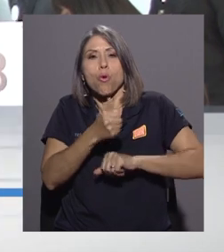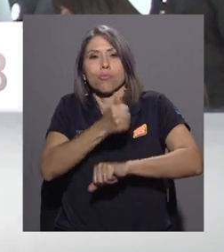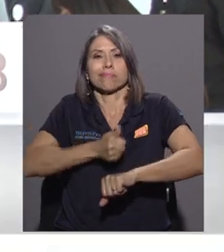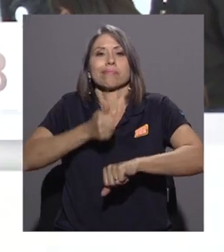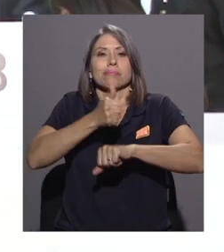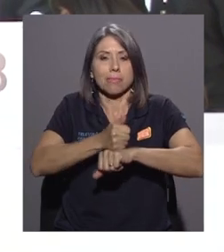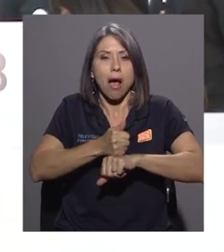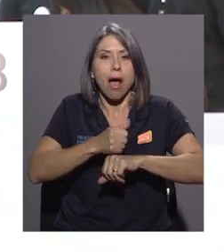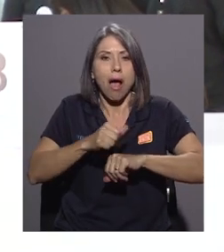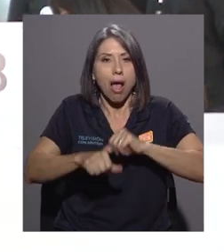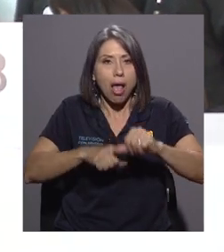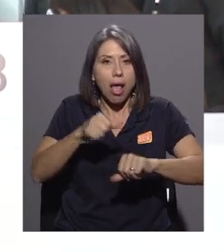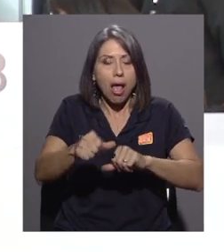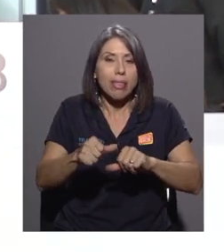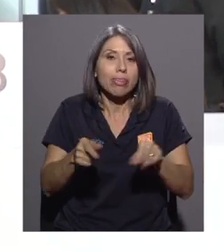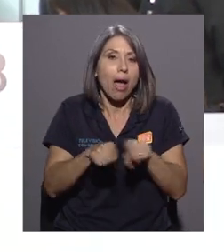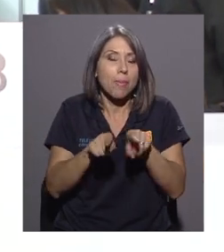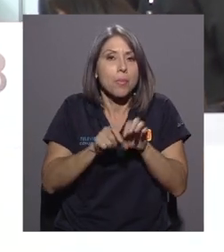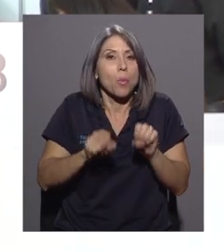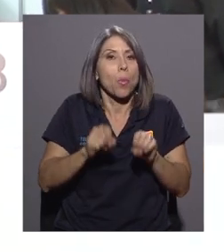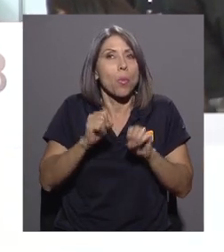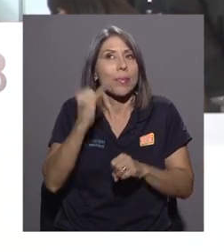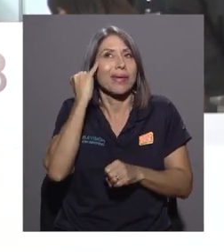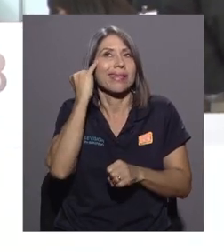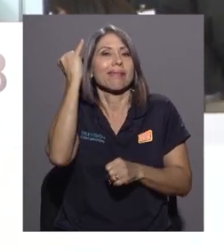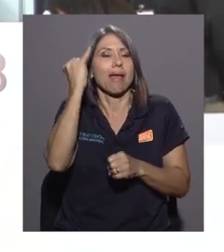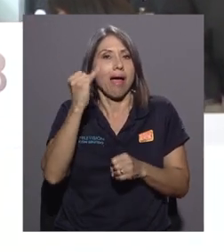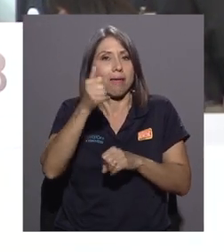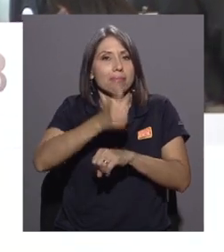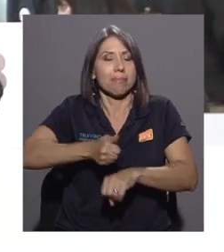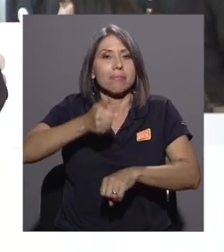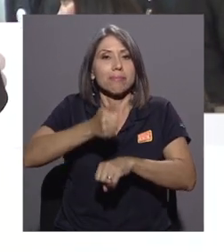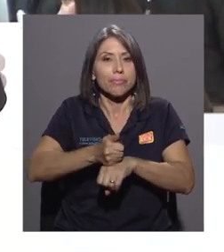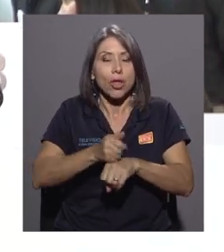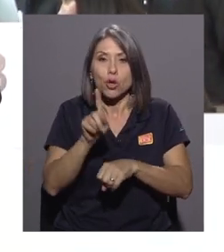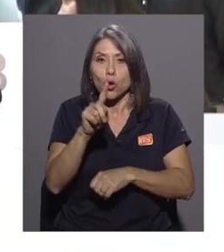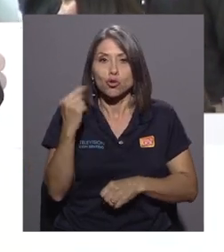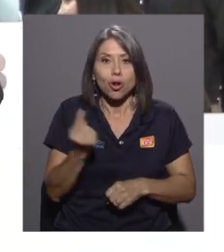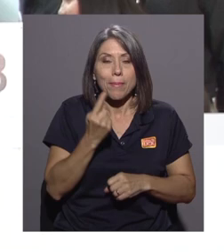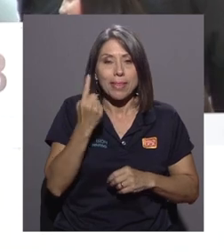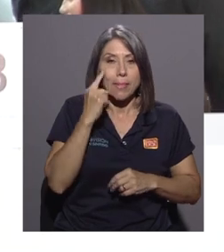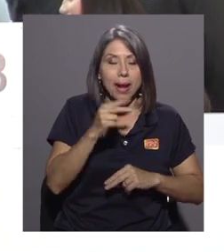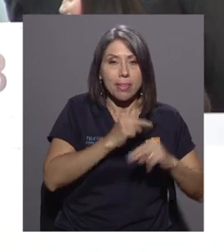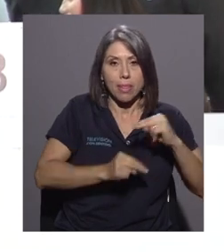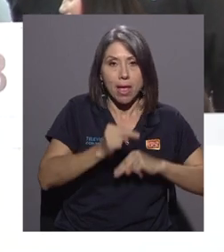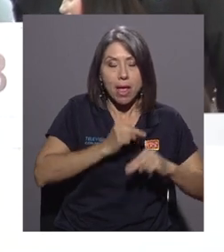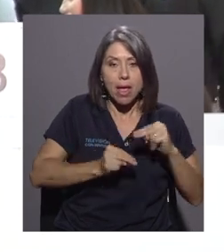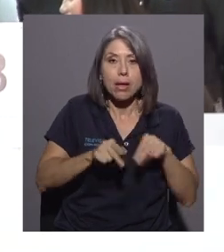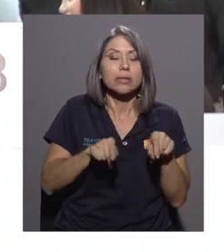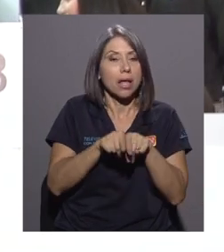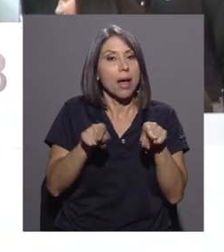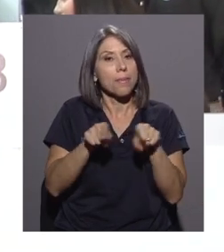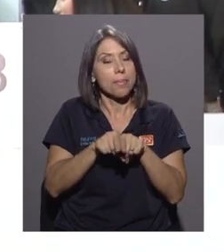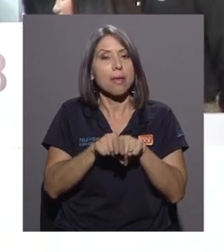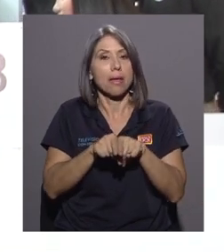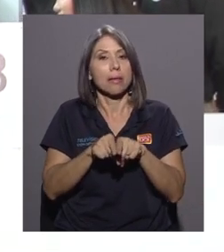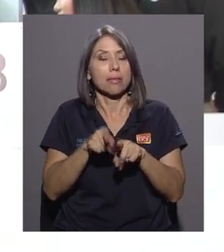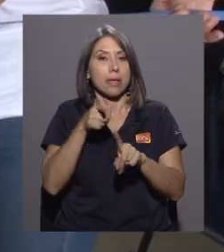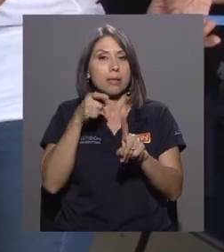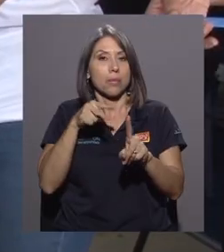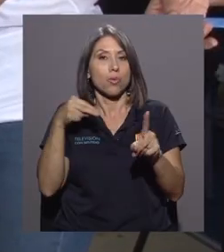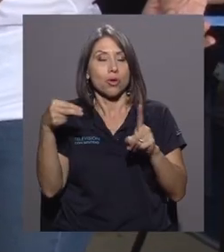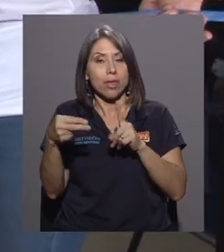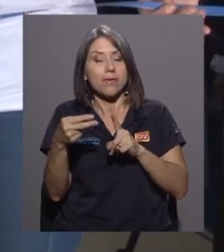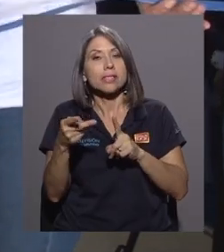desarrollar algún tipo de idea emprendedora, no solamente en el ámbito de los negocios, sino también desde el punto de vista de